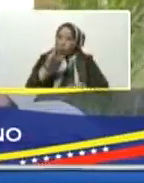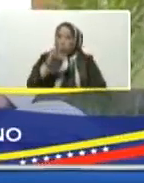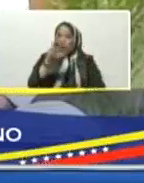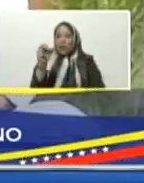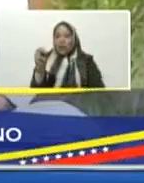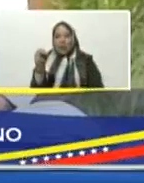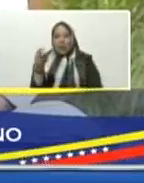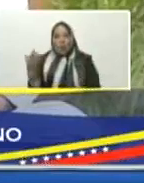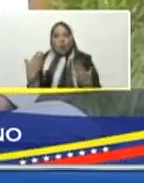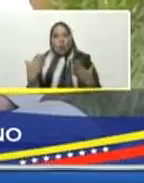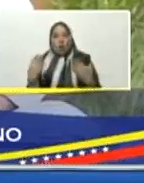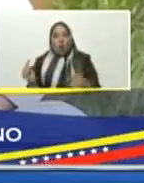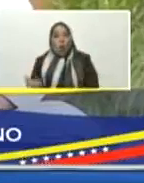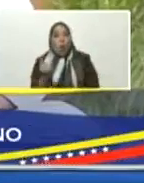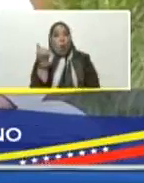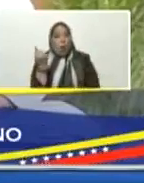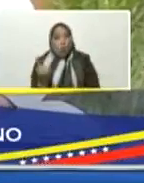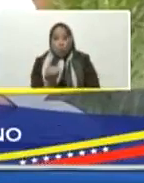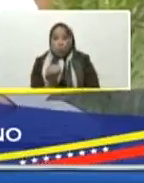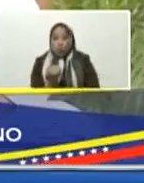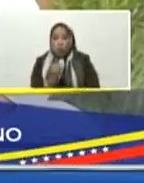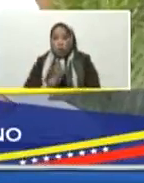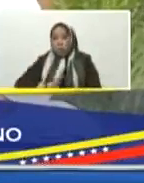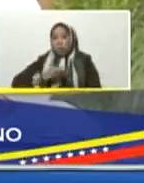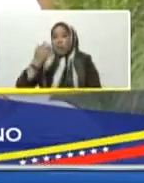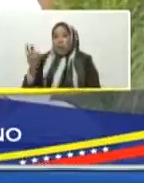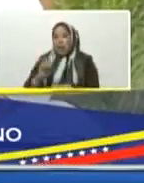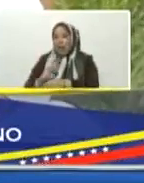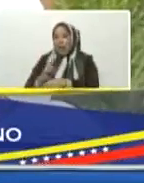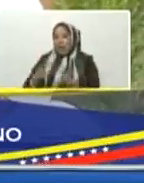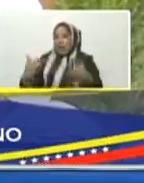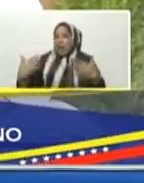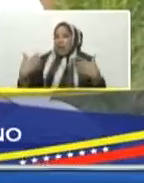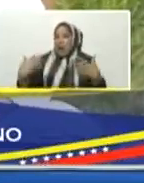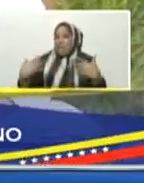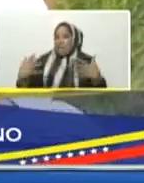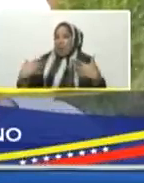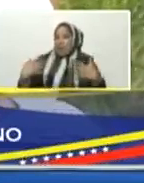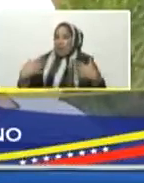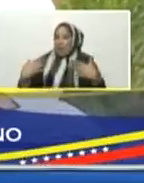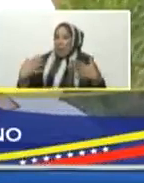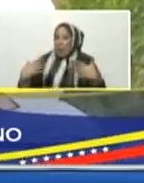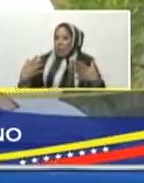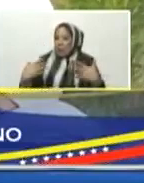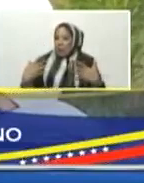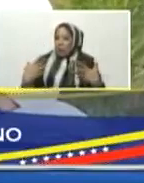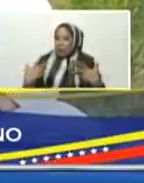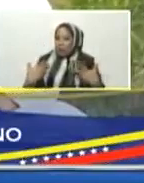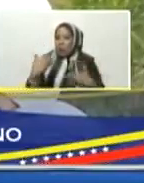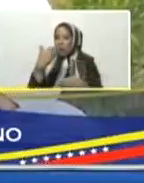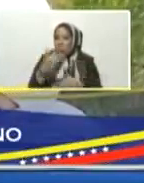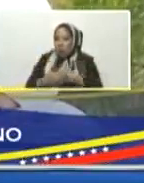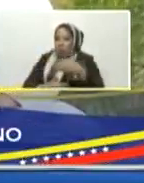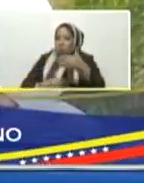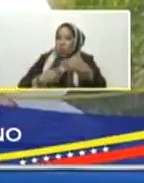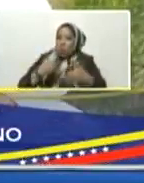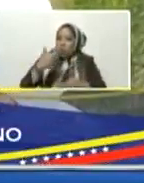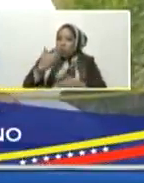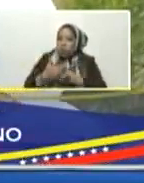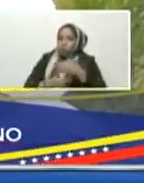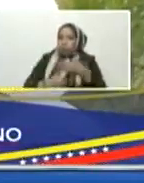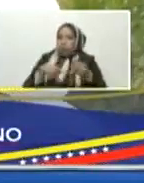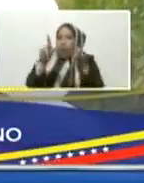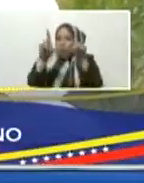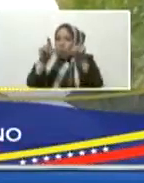casos, uno solamente puede tener esa entrega discrecional bajo un estricto protocolo que